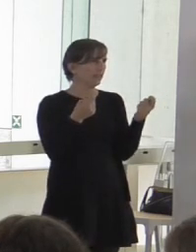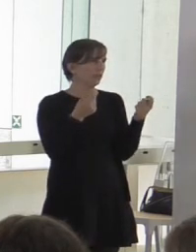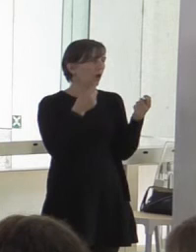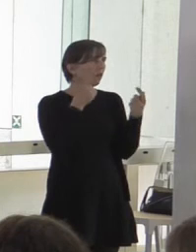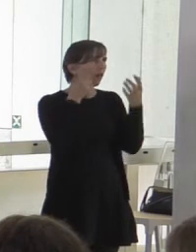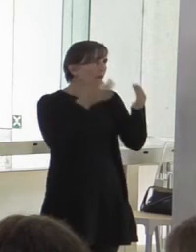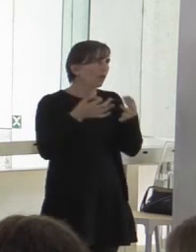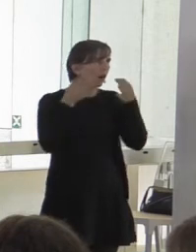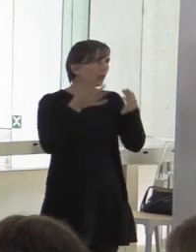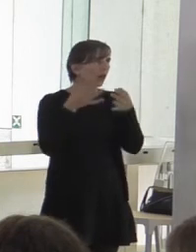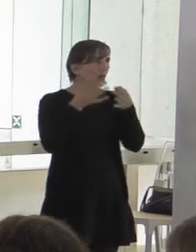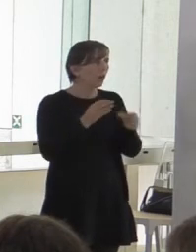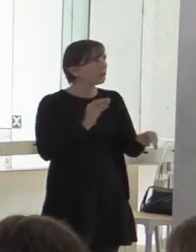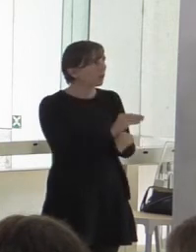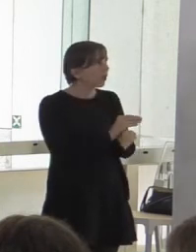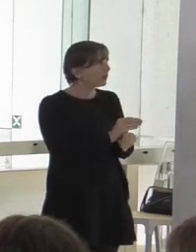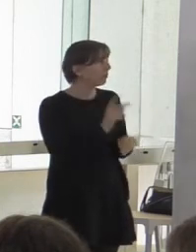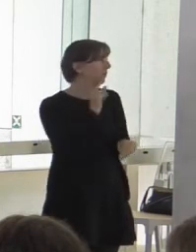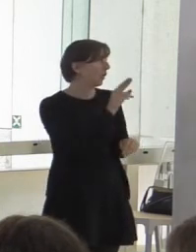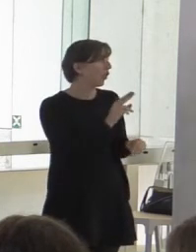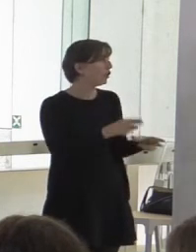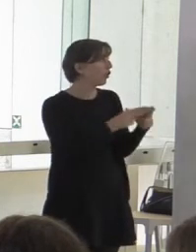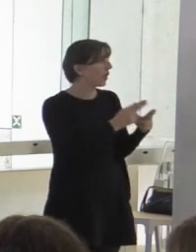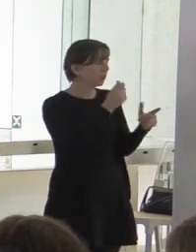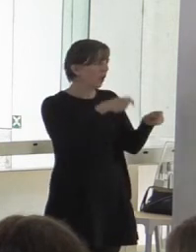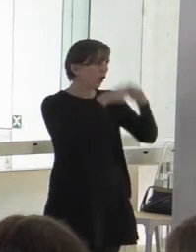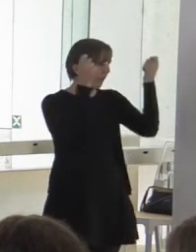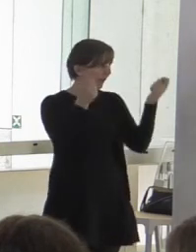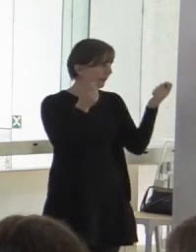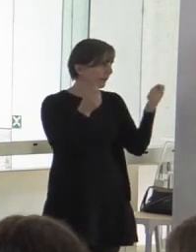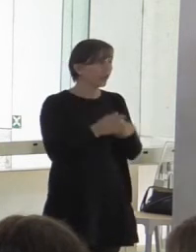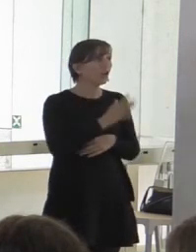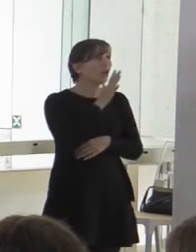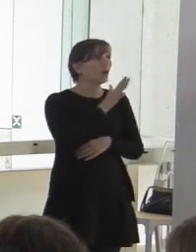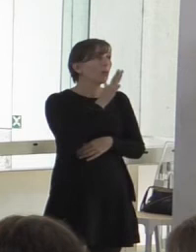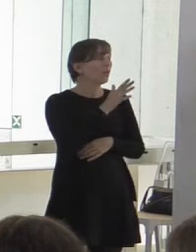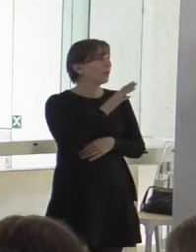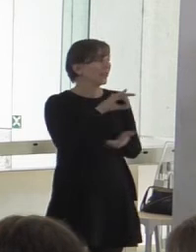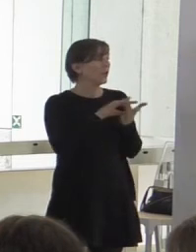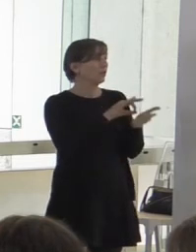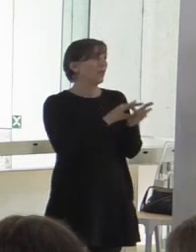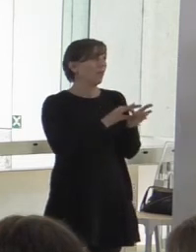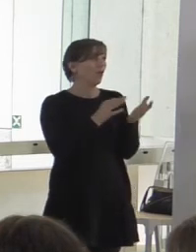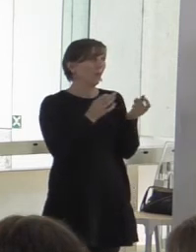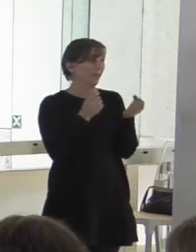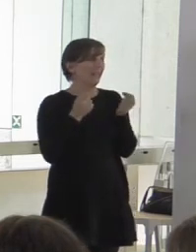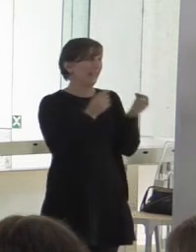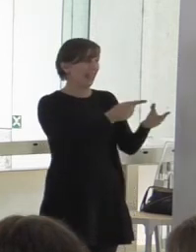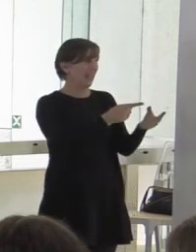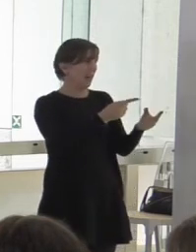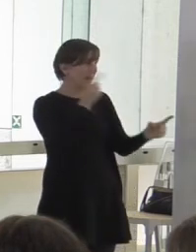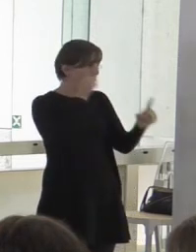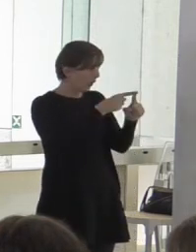convenciones en materia de prestaciones sociales. En el sentido de que es un servicio que da, que para estar